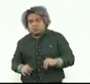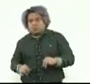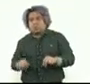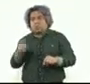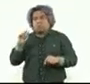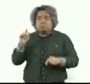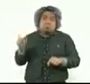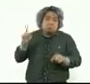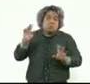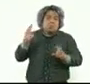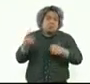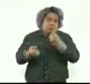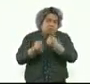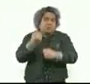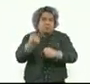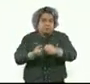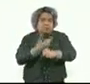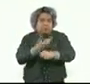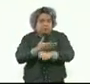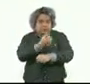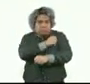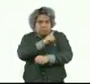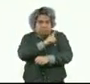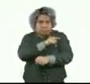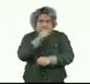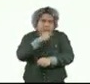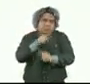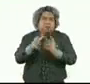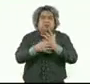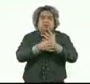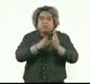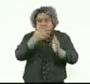ajustes, pero creo que sí corresponde a la Secretaría de